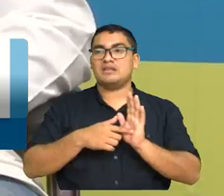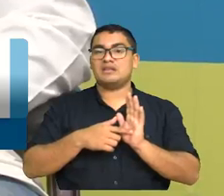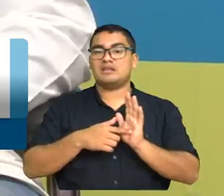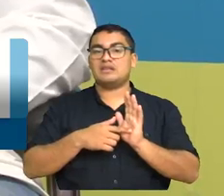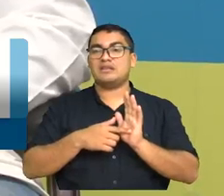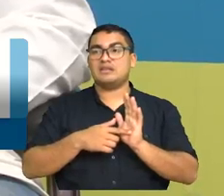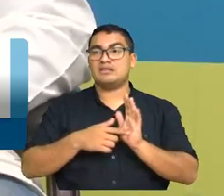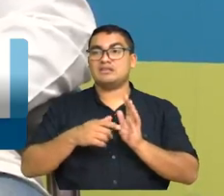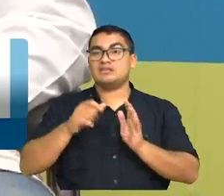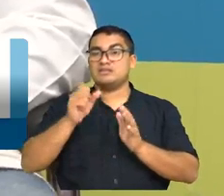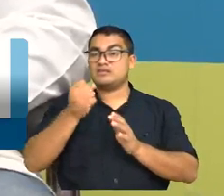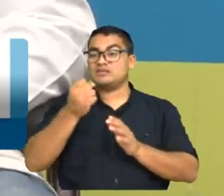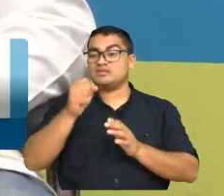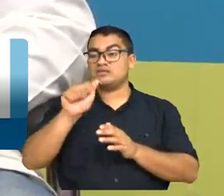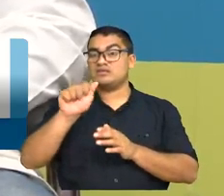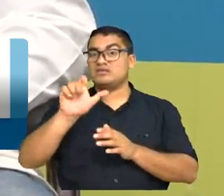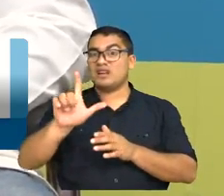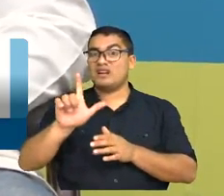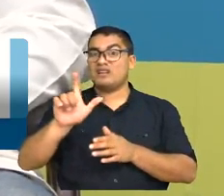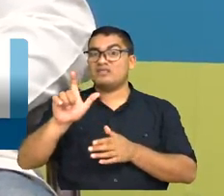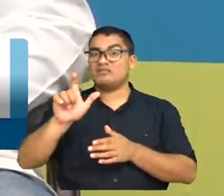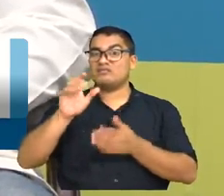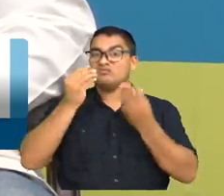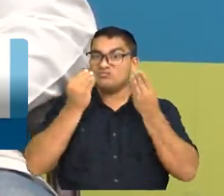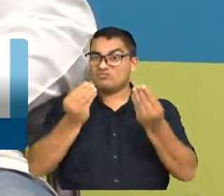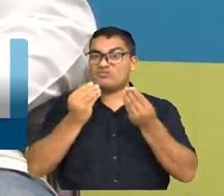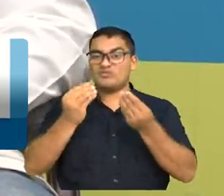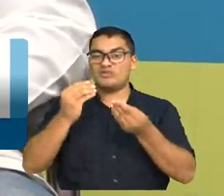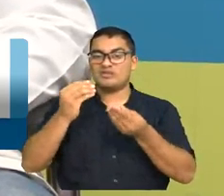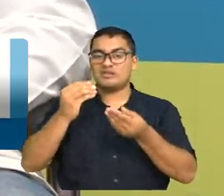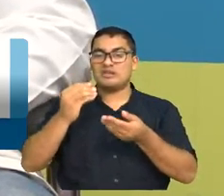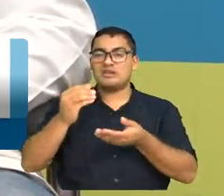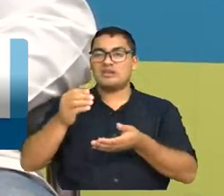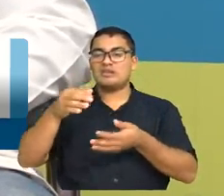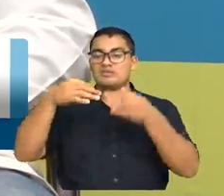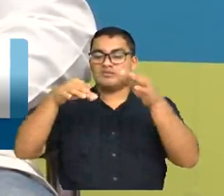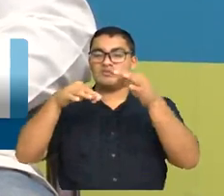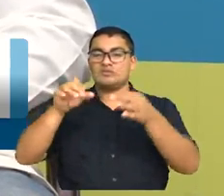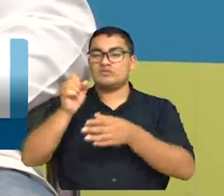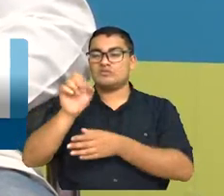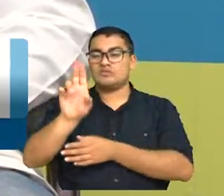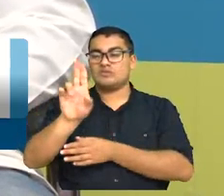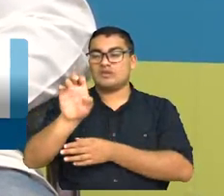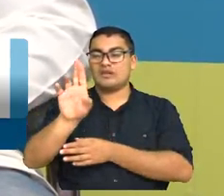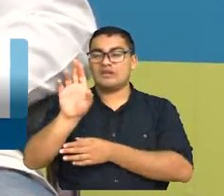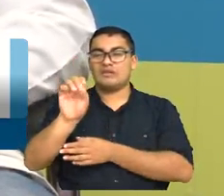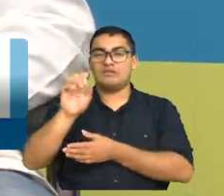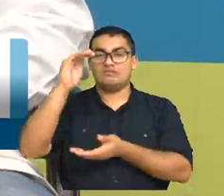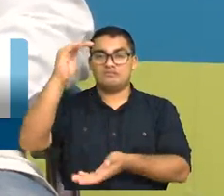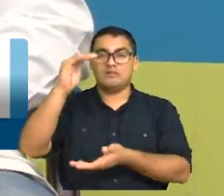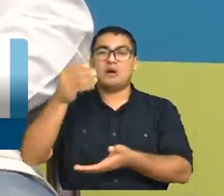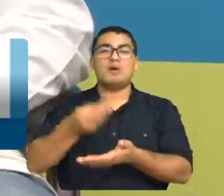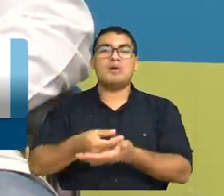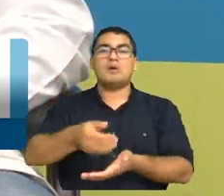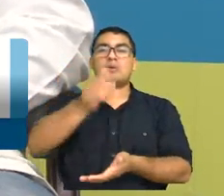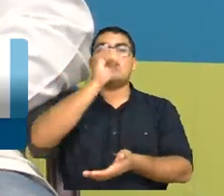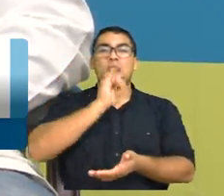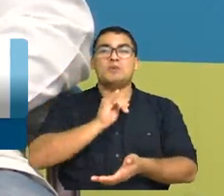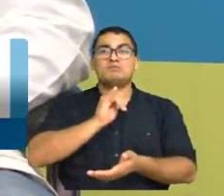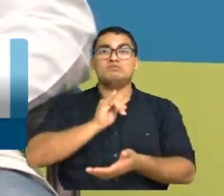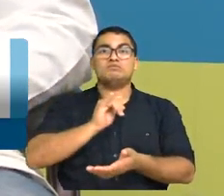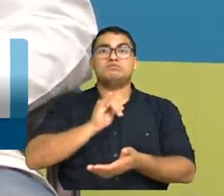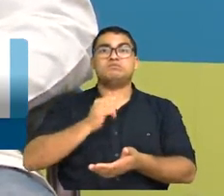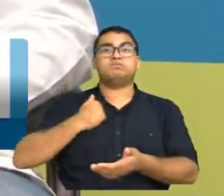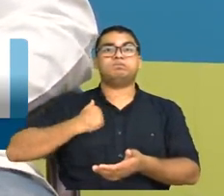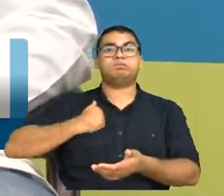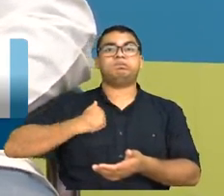osmolaridad. Es decir, tal vez no necesitamos suero para diarrea y tomamos un suero para rehidratarnos,